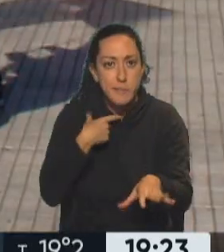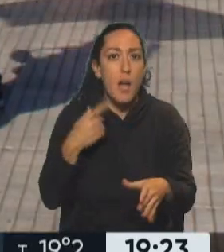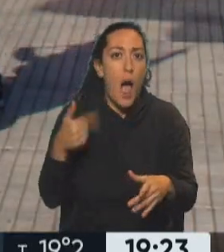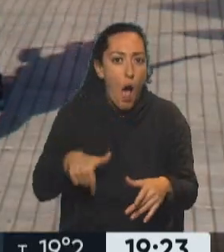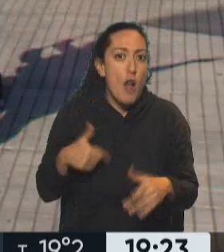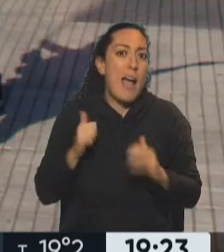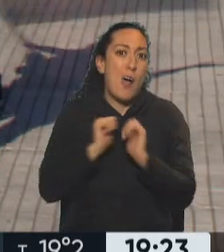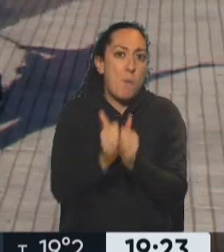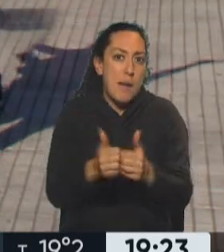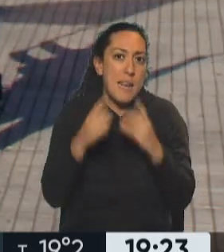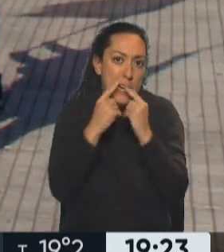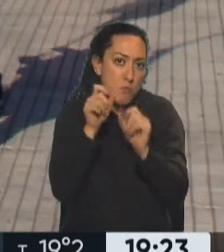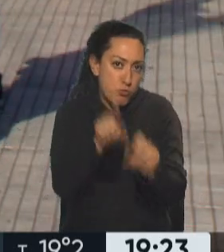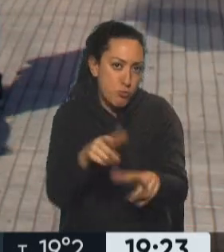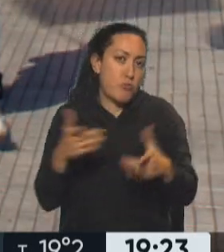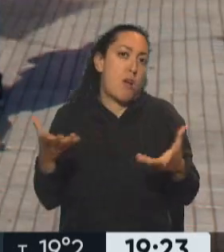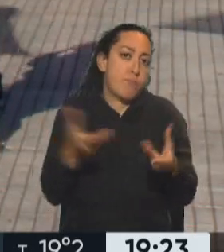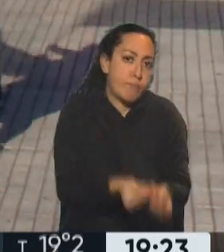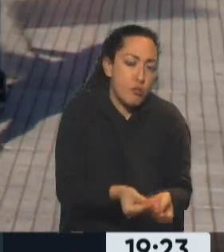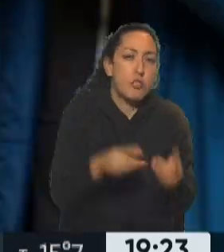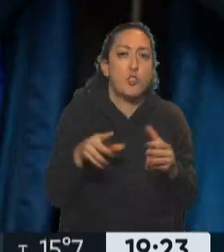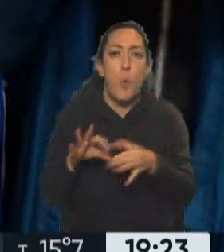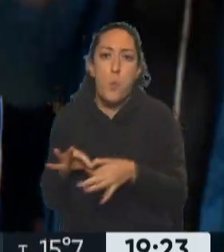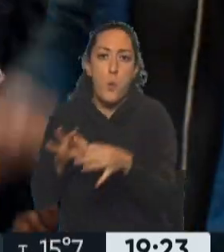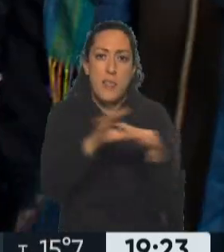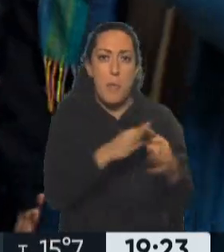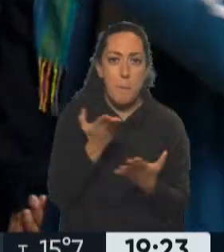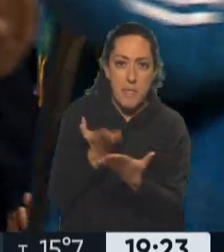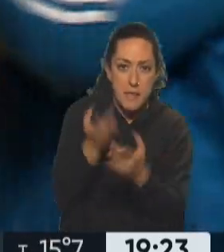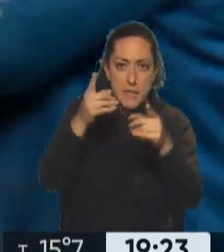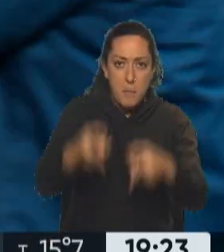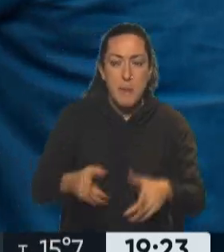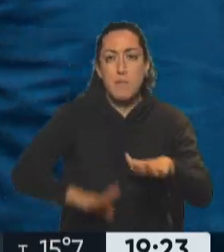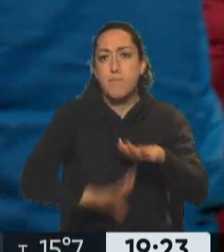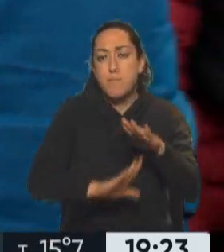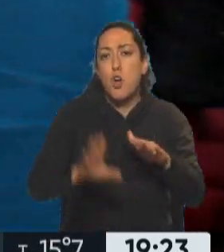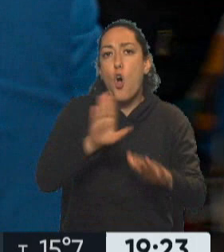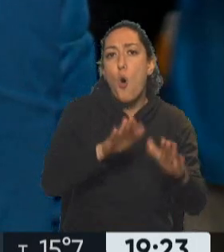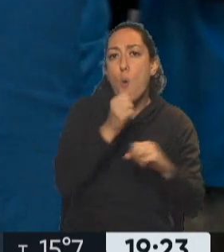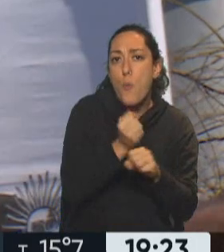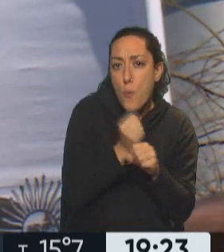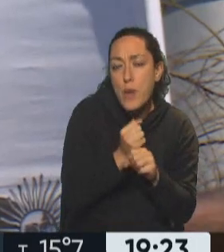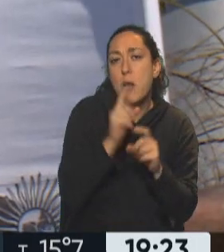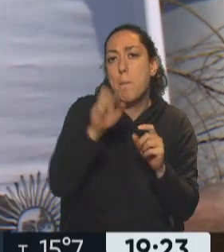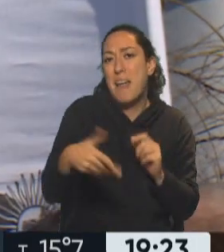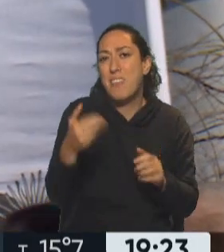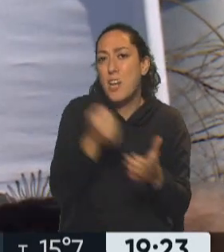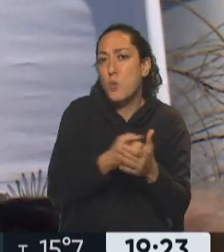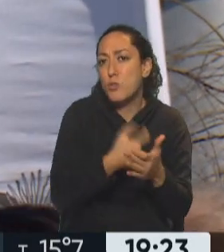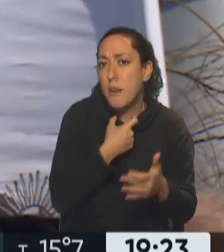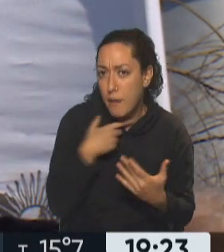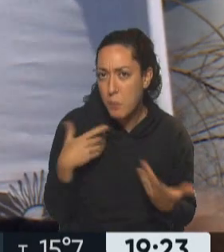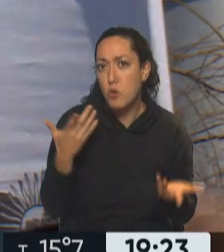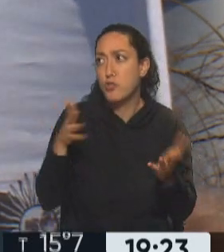a acompañar el reclamo, a pedirle la unidad y a reclamarle a las centrales obreras un paro nacional y un plan de lucha. Esto no lo paramos así